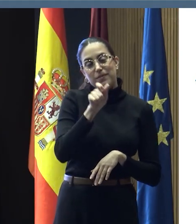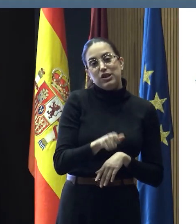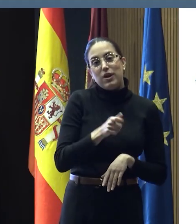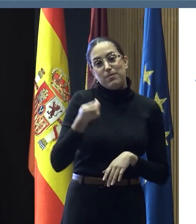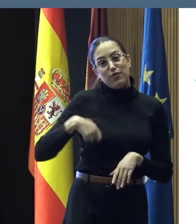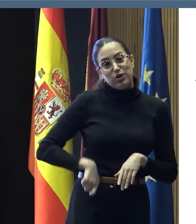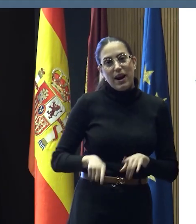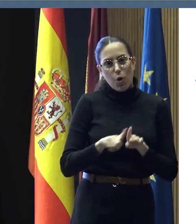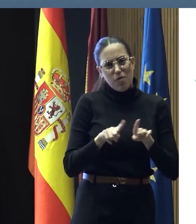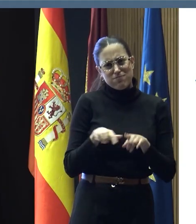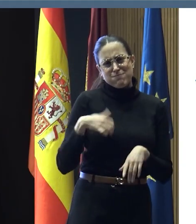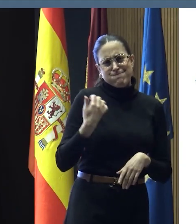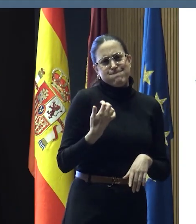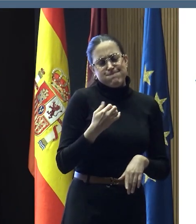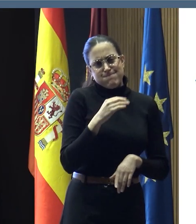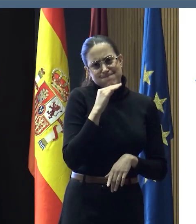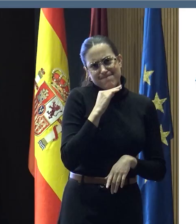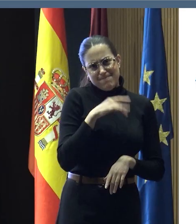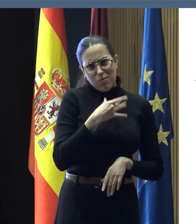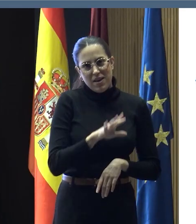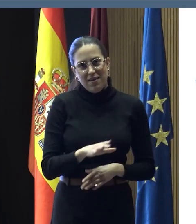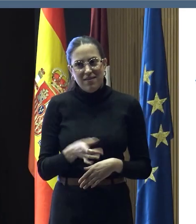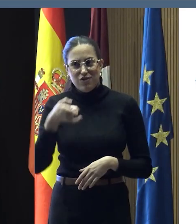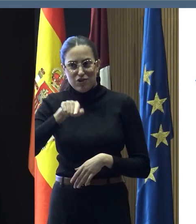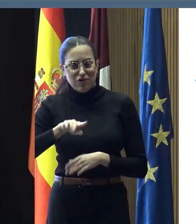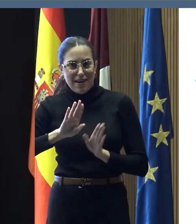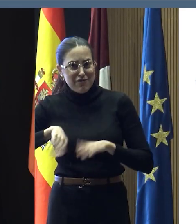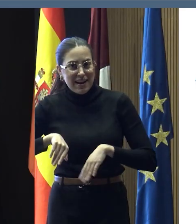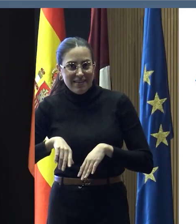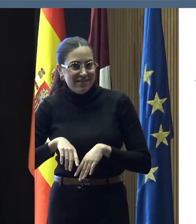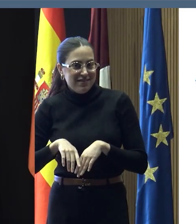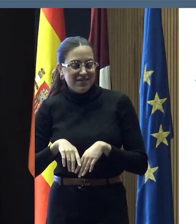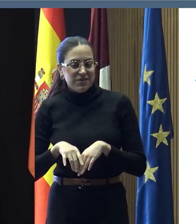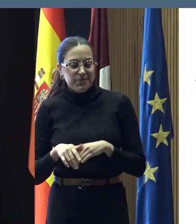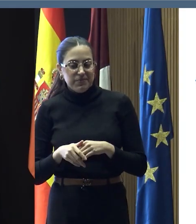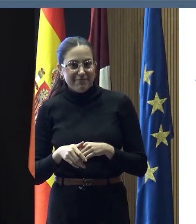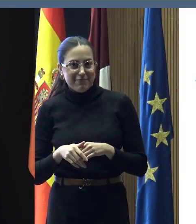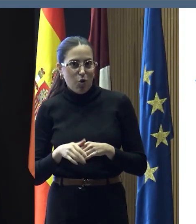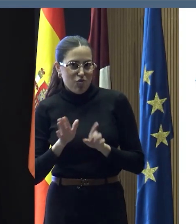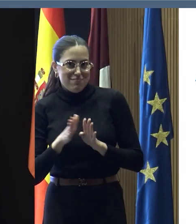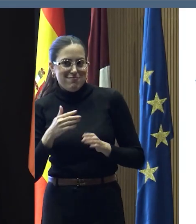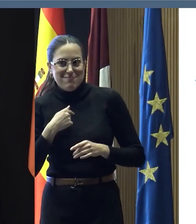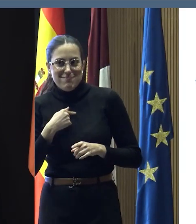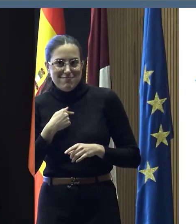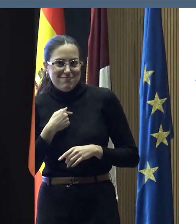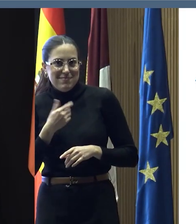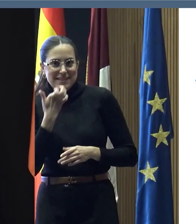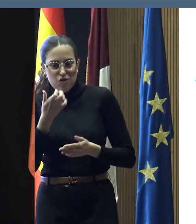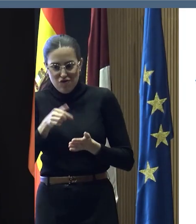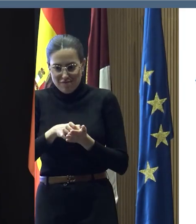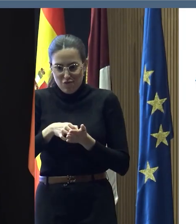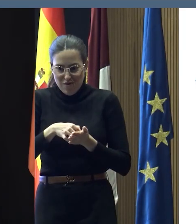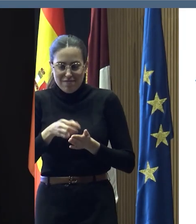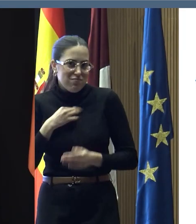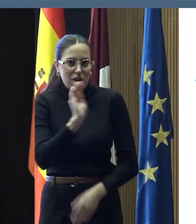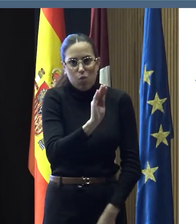puede molestar, pero simplemente uno tiene que mirar por sí, ¿no? A mí